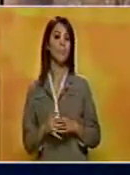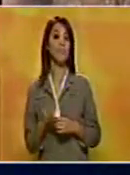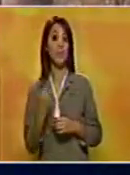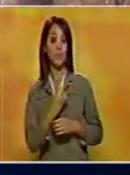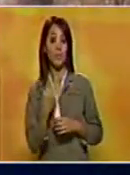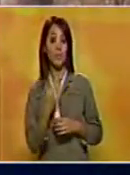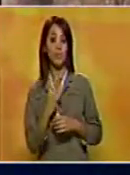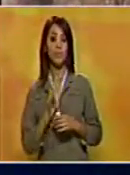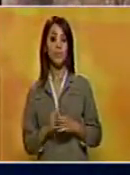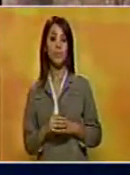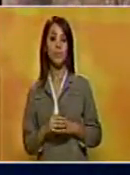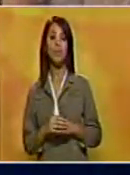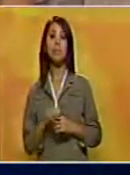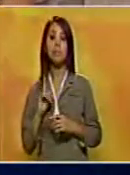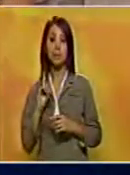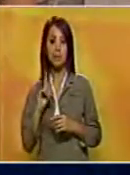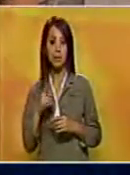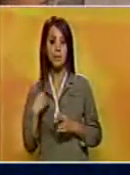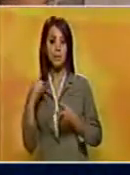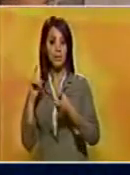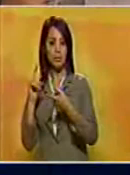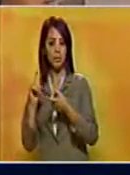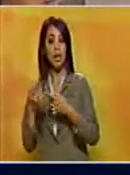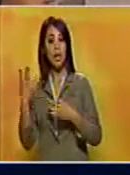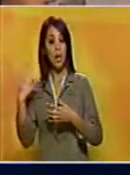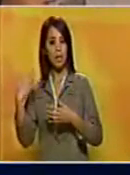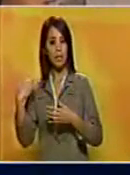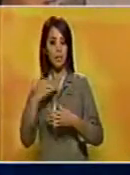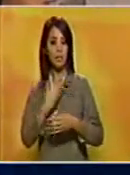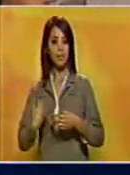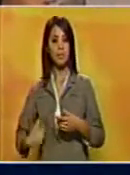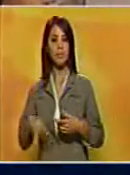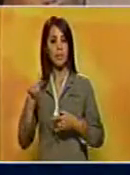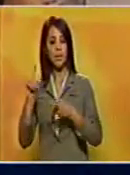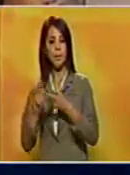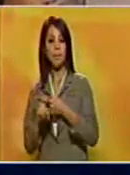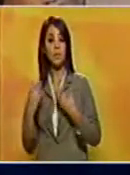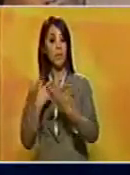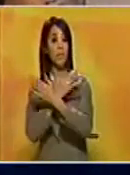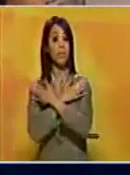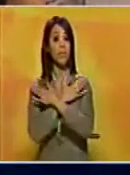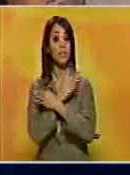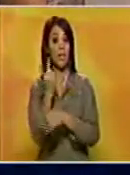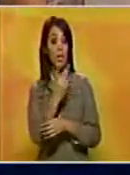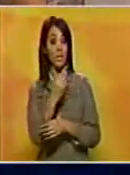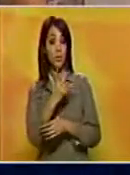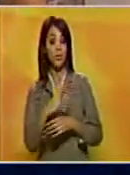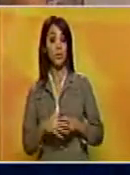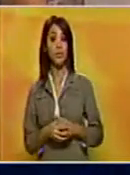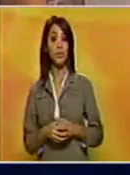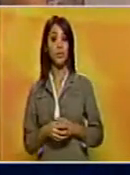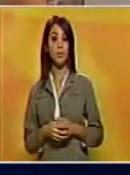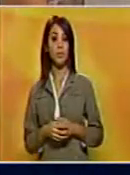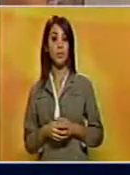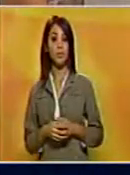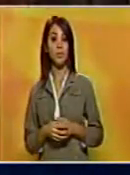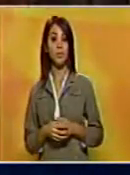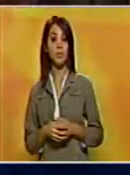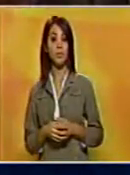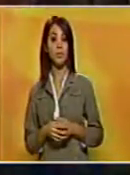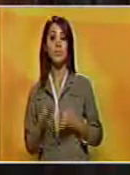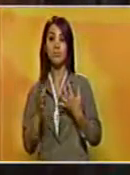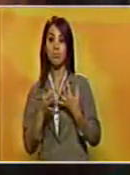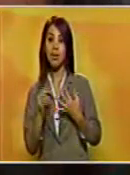pudo conocer que tanto Obama como su esposa Michelle reiteraron sus felicitaciones a Harry y Meghan Markle, quienes contraerán nupcias